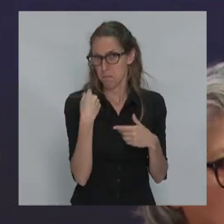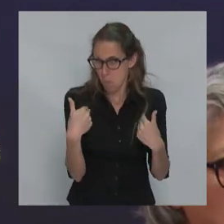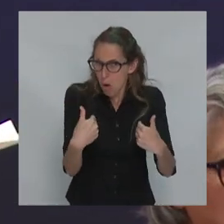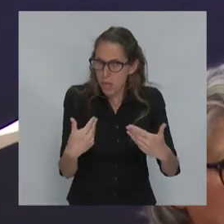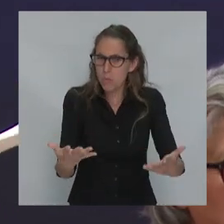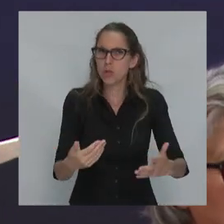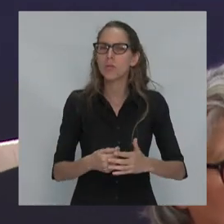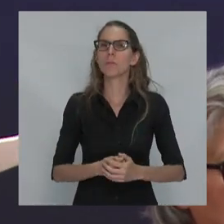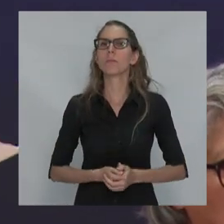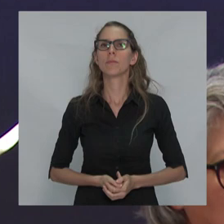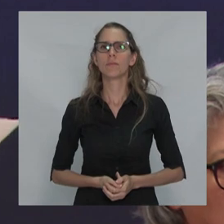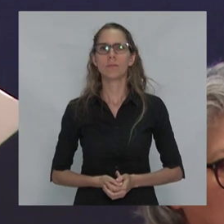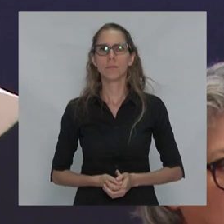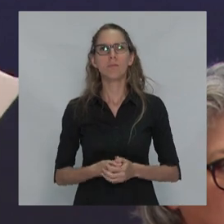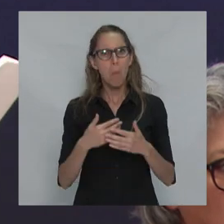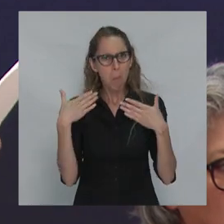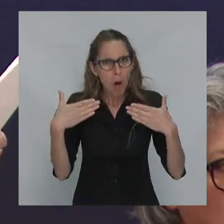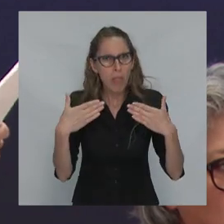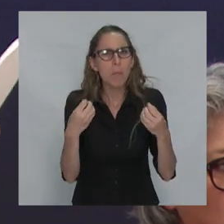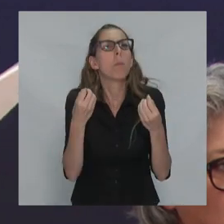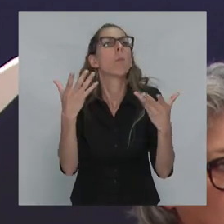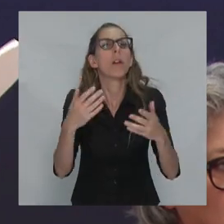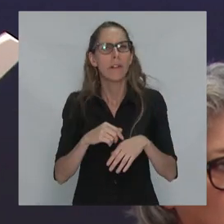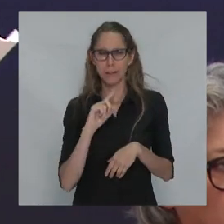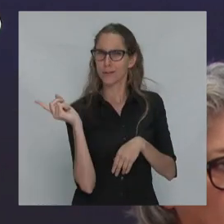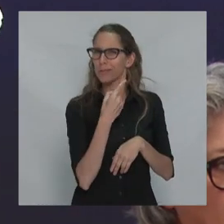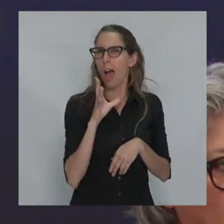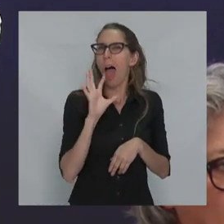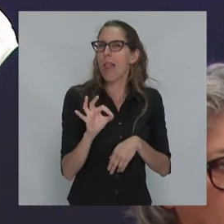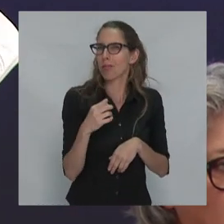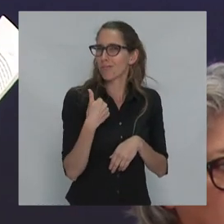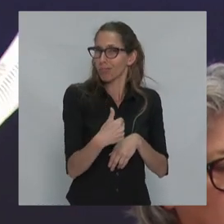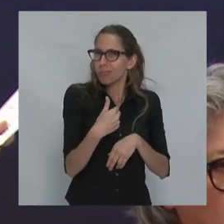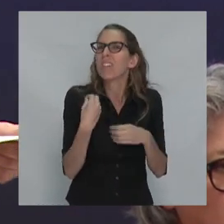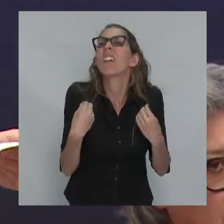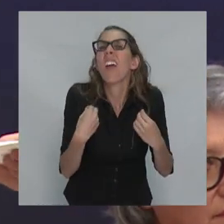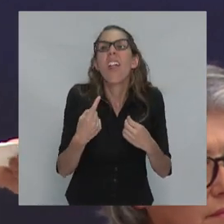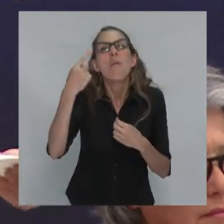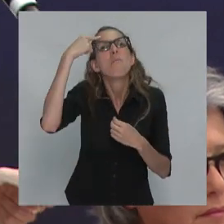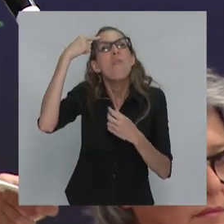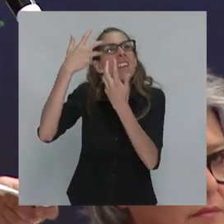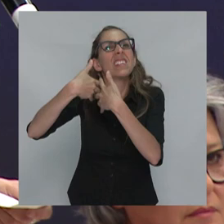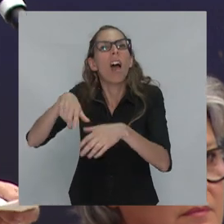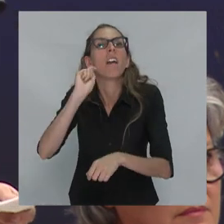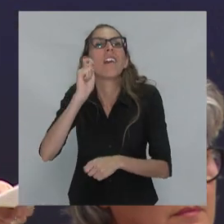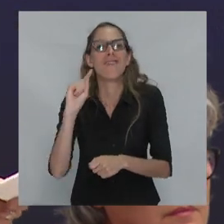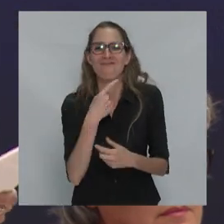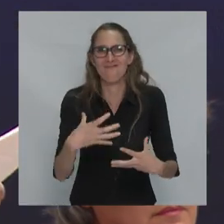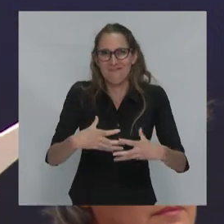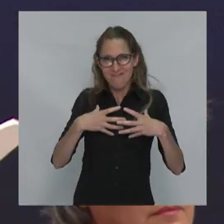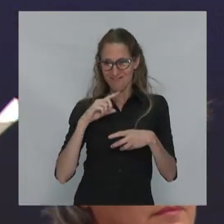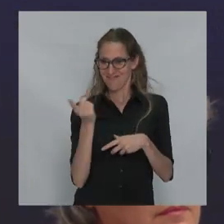porque tenemos a favor que el pensamiento está de nuestro lado, que